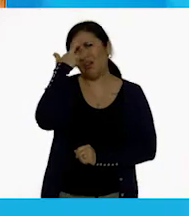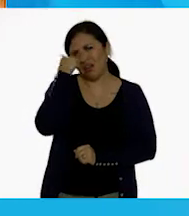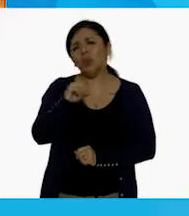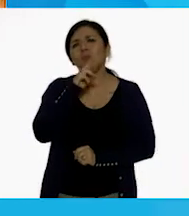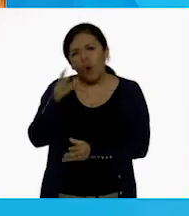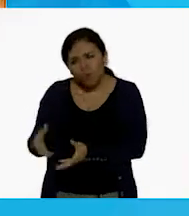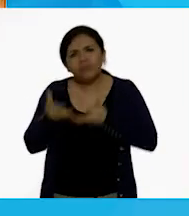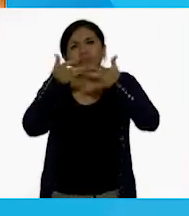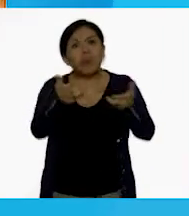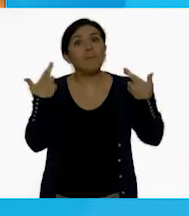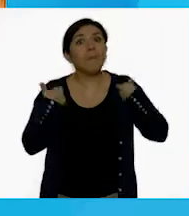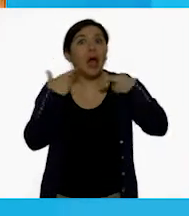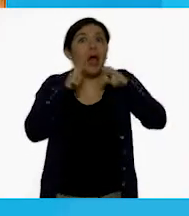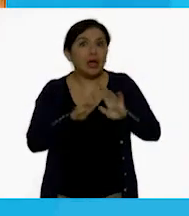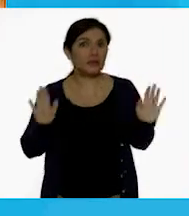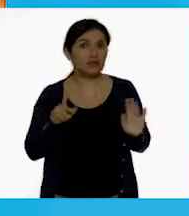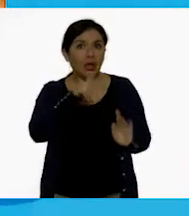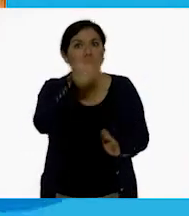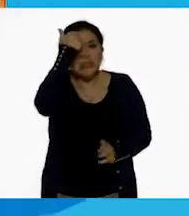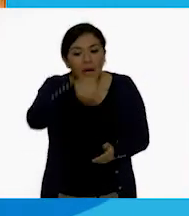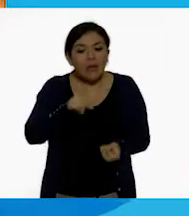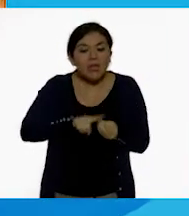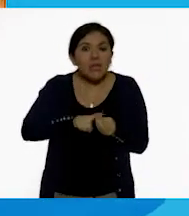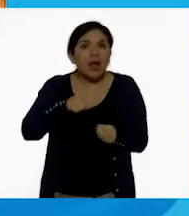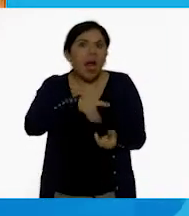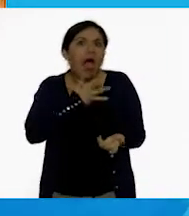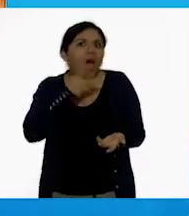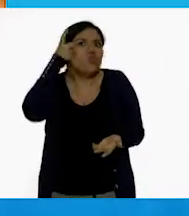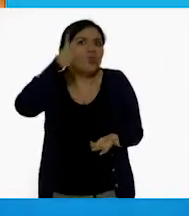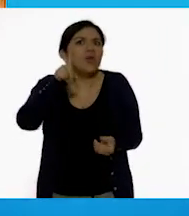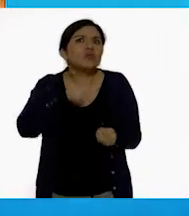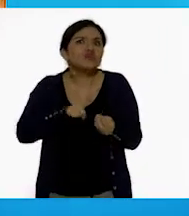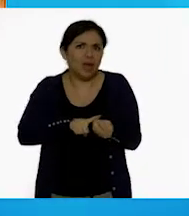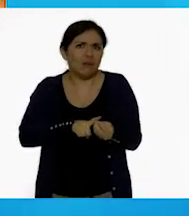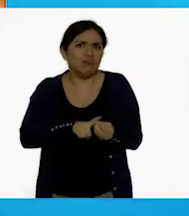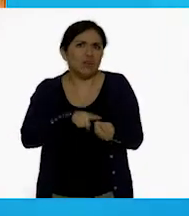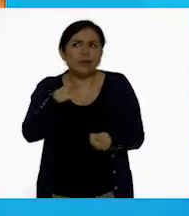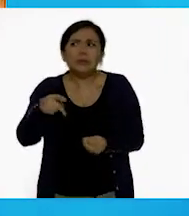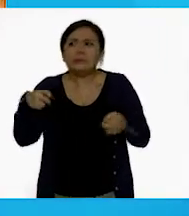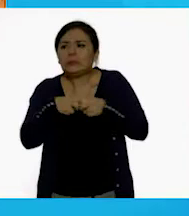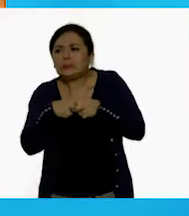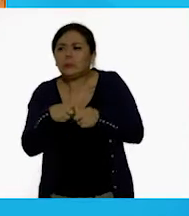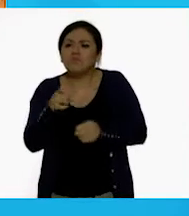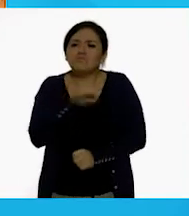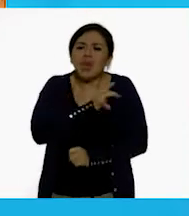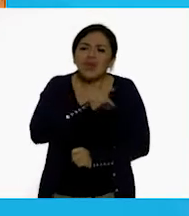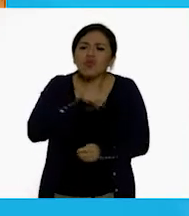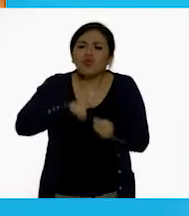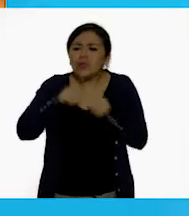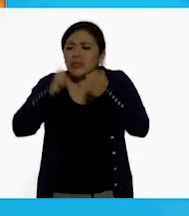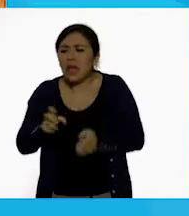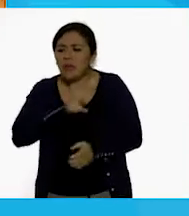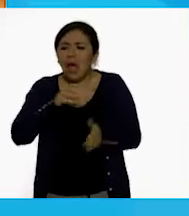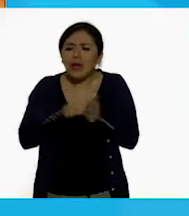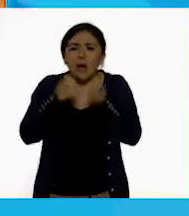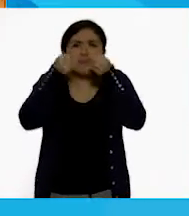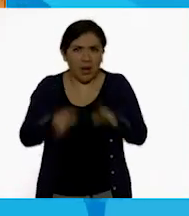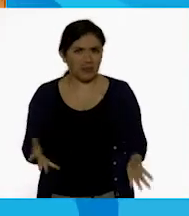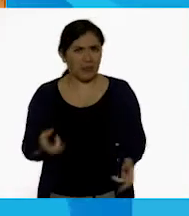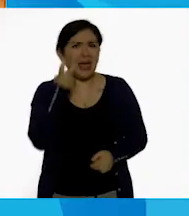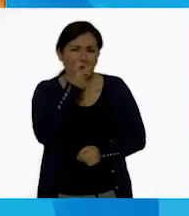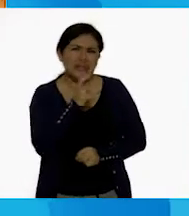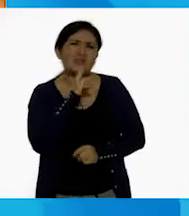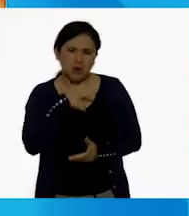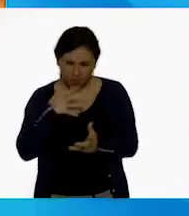con la maestra. A ver qué nos dice ella. Seguramente tiene dueño y ha de estar afligido por haberla perdido. ¡Sí! ¡Eso es lo mejor!